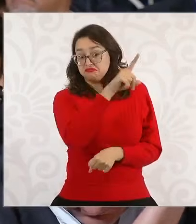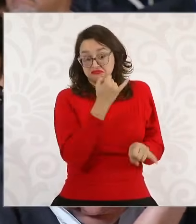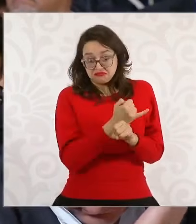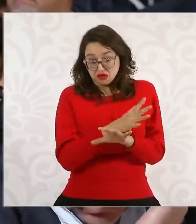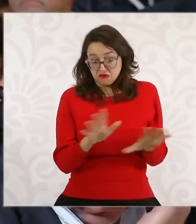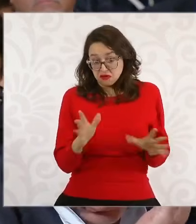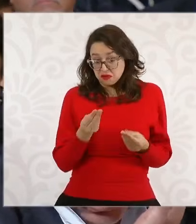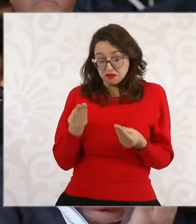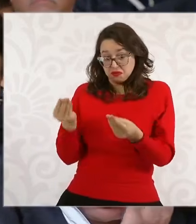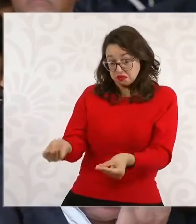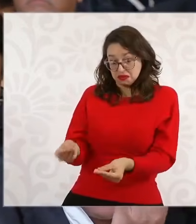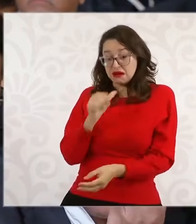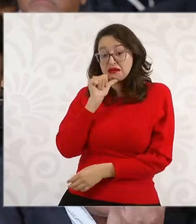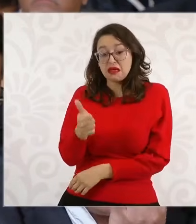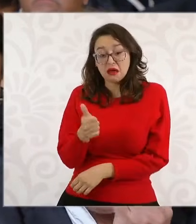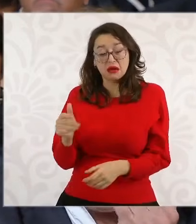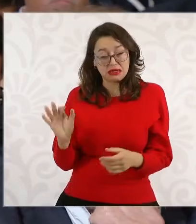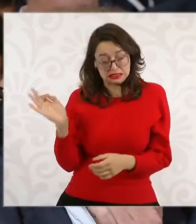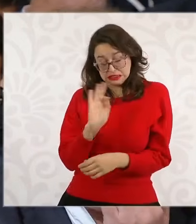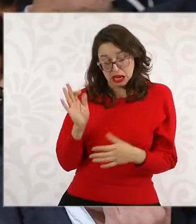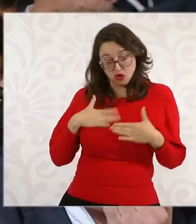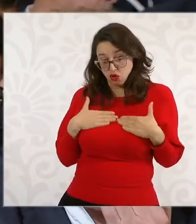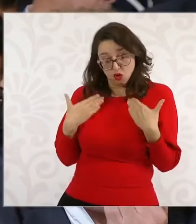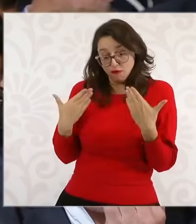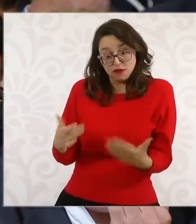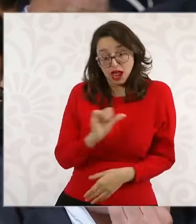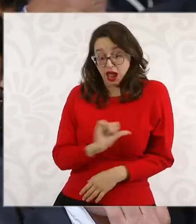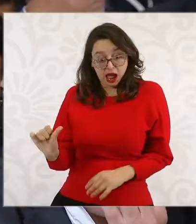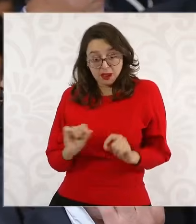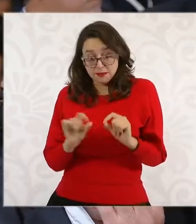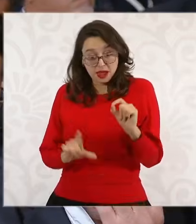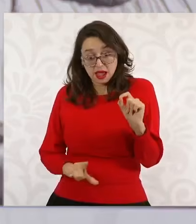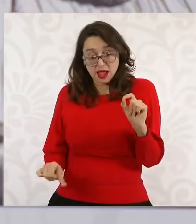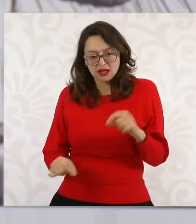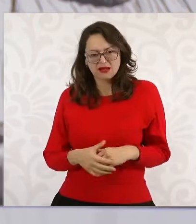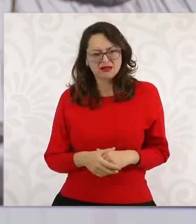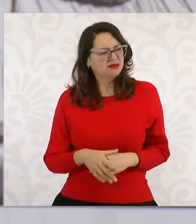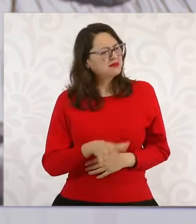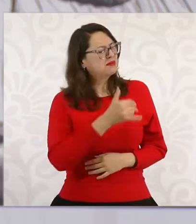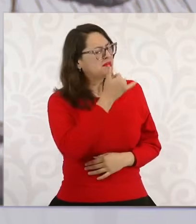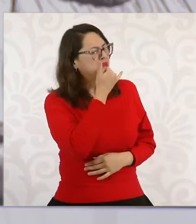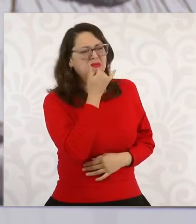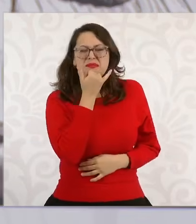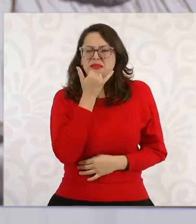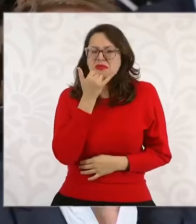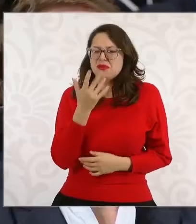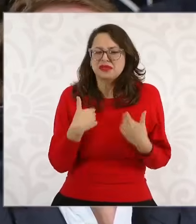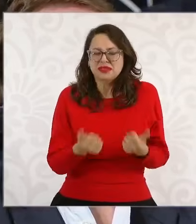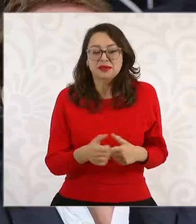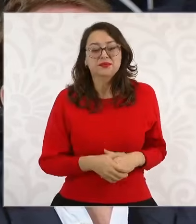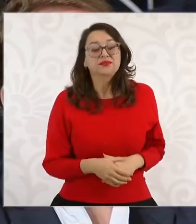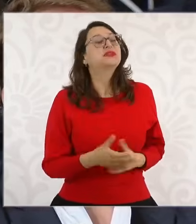por falta de, sobre todo, confianza tal vez en Fuerzas Armadas mexicanas. ¿Cómo no entendí la pregunta? Si el asunto de la información